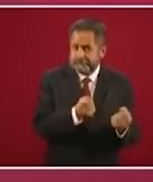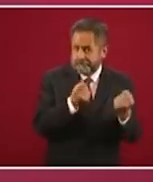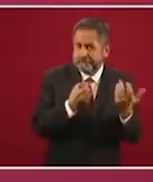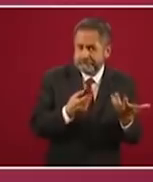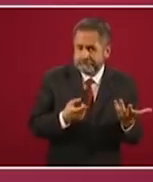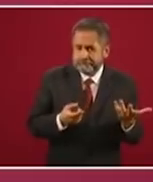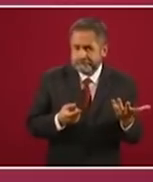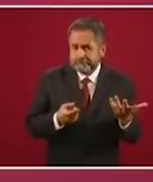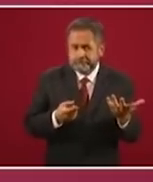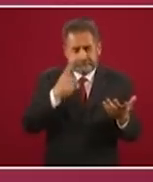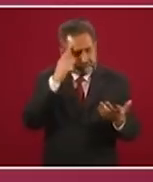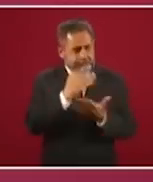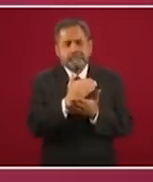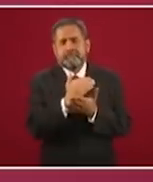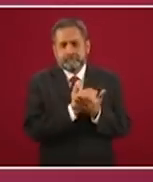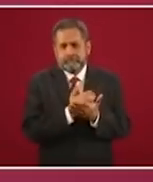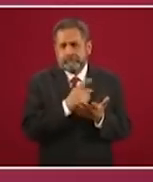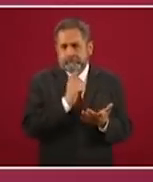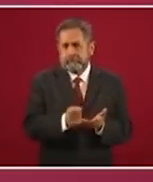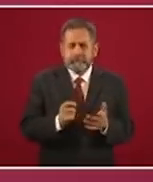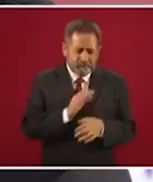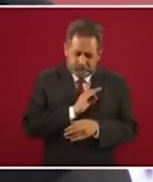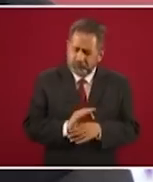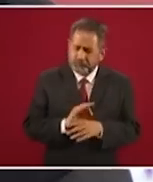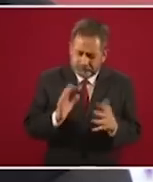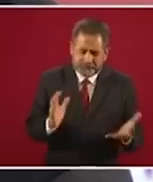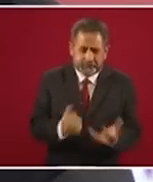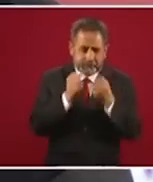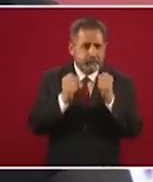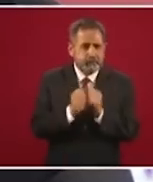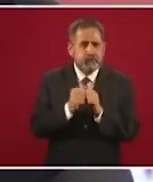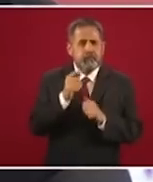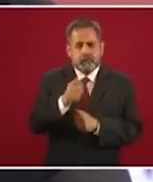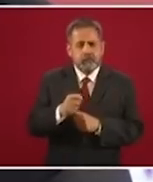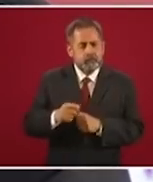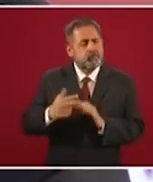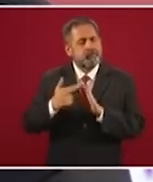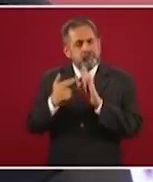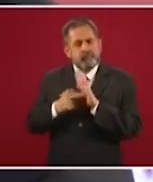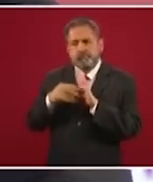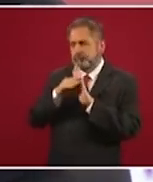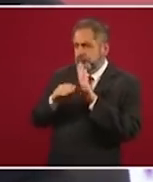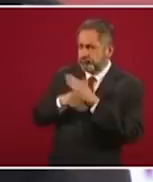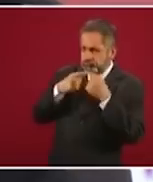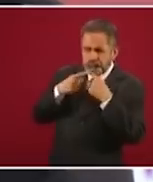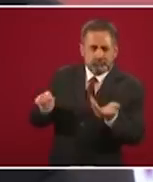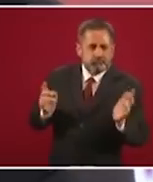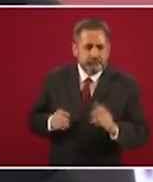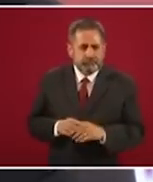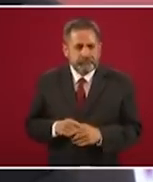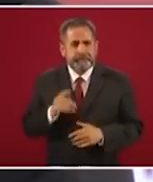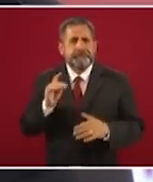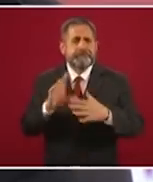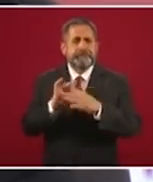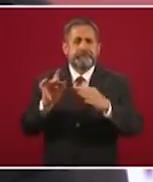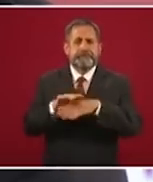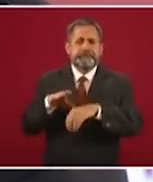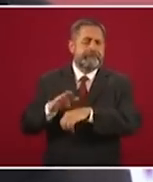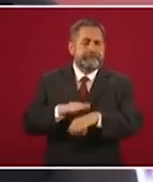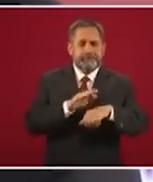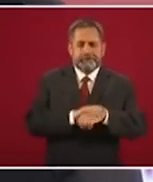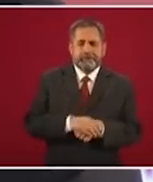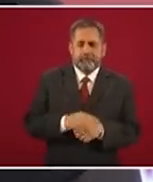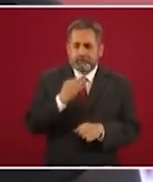enfocar esa mortalidad prevenible a través del lo que estamos conduciendo. ¿Y qué estamos conduciendo?